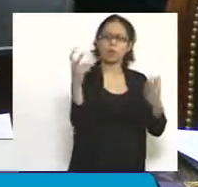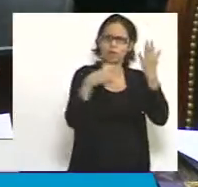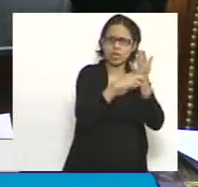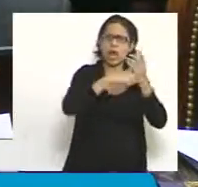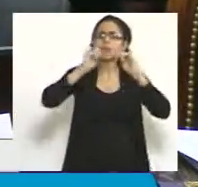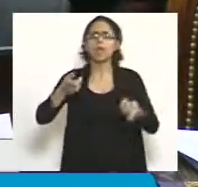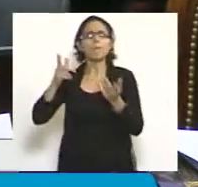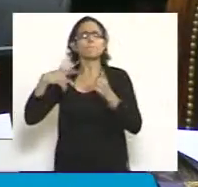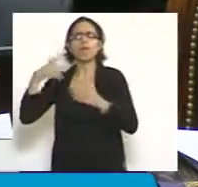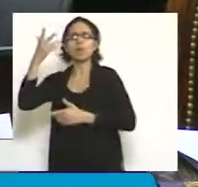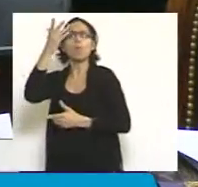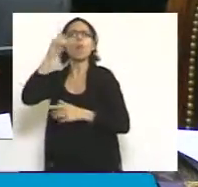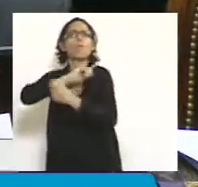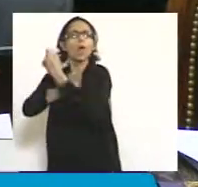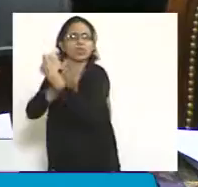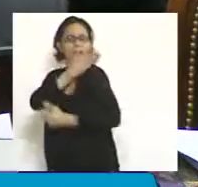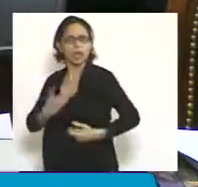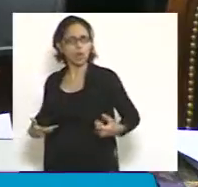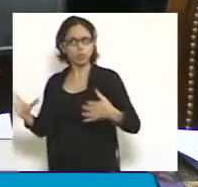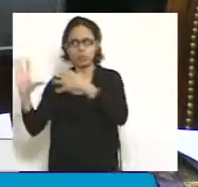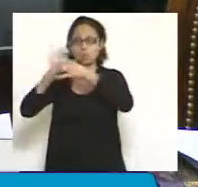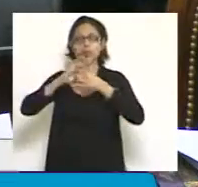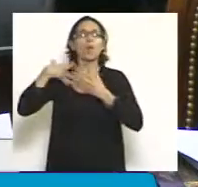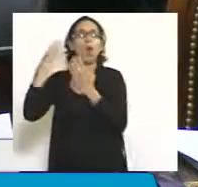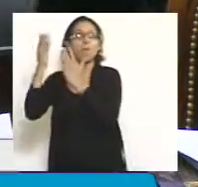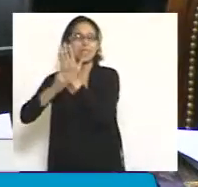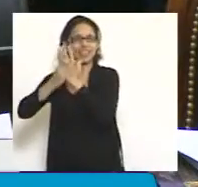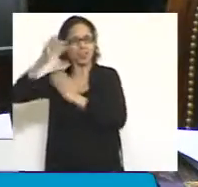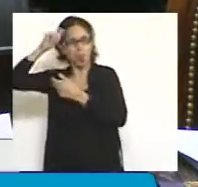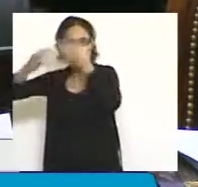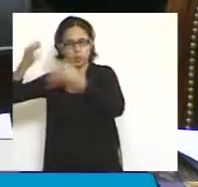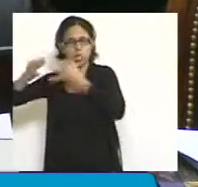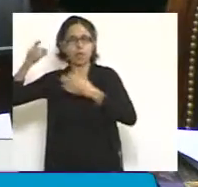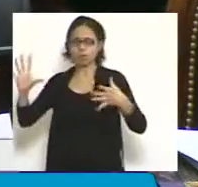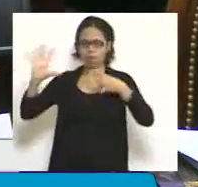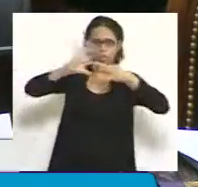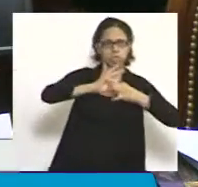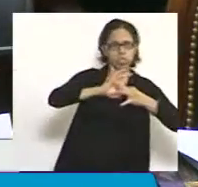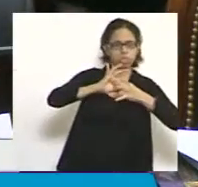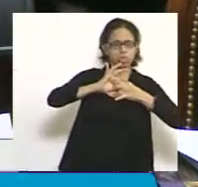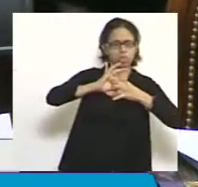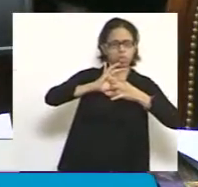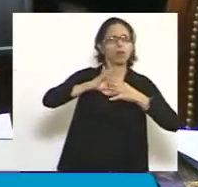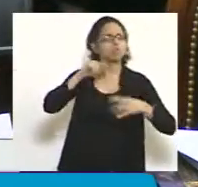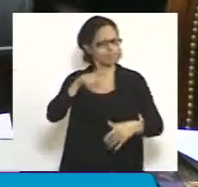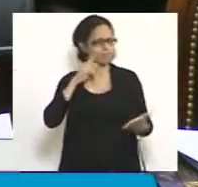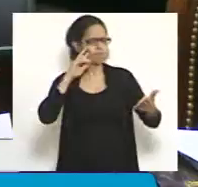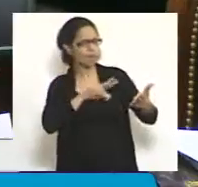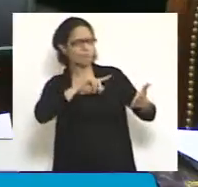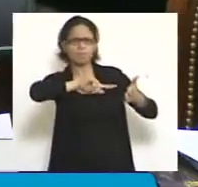el Poder Ejecutivo a través del Ministerio de Justicia. Creemos que este artículo